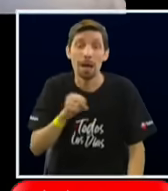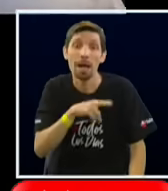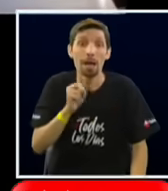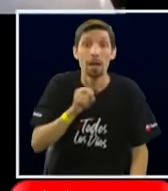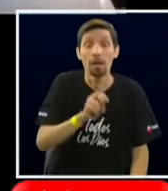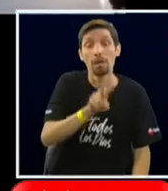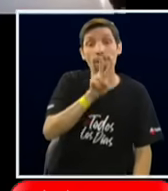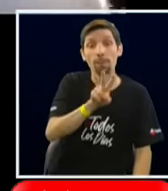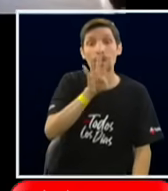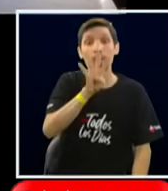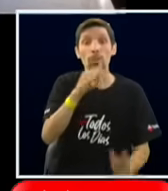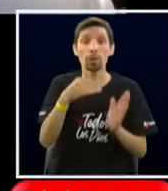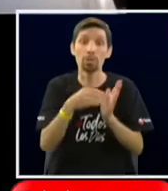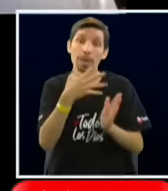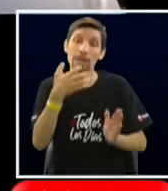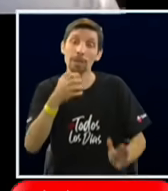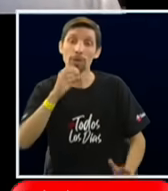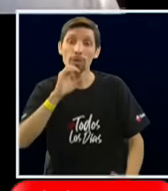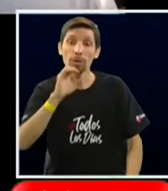Para